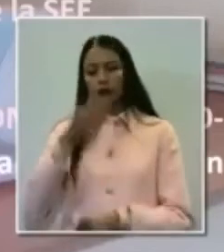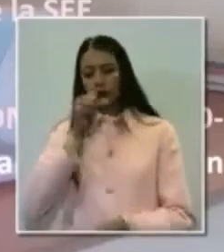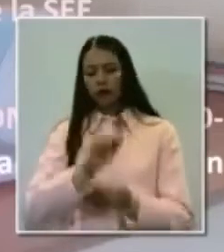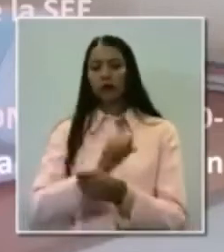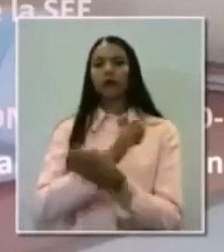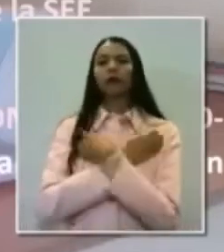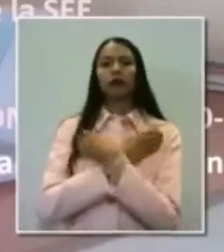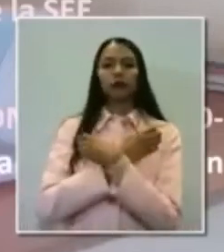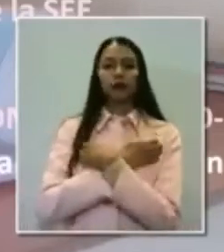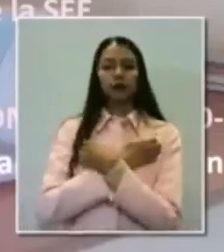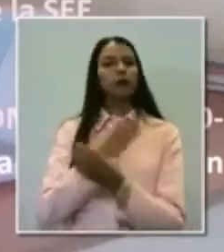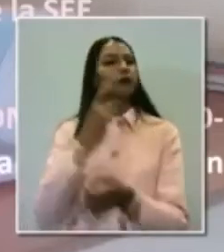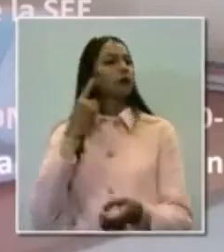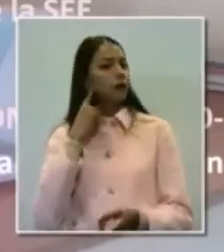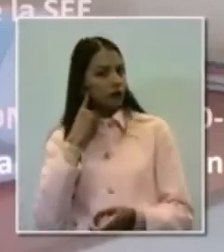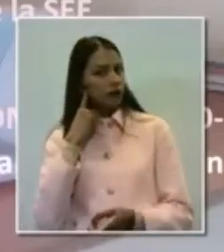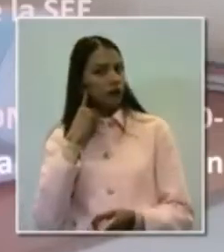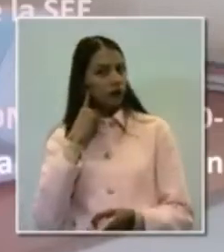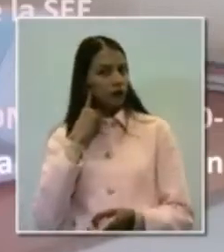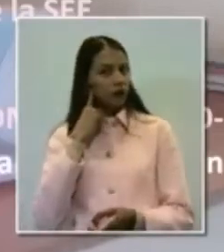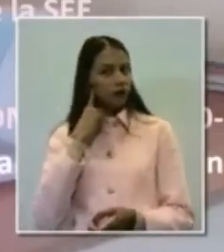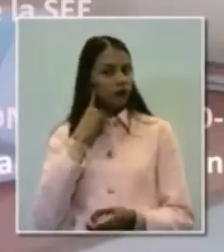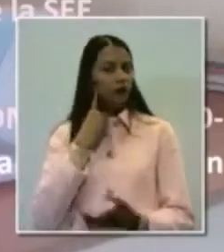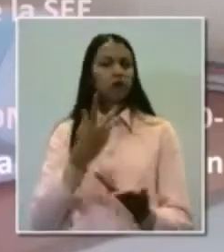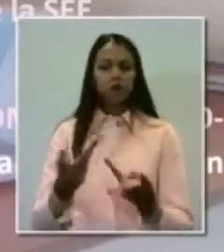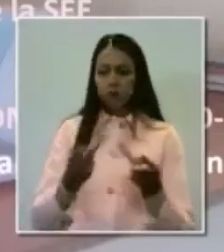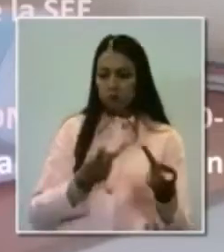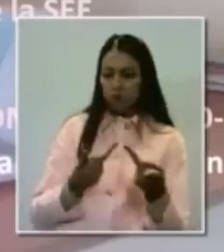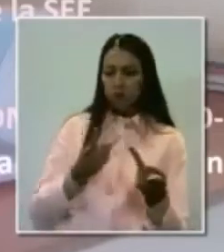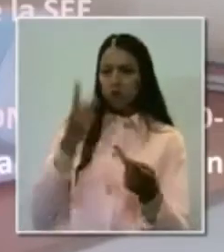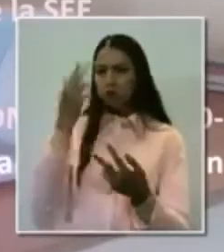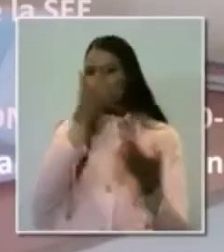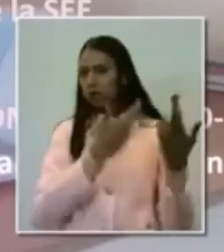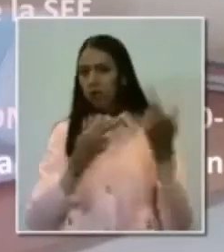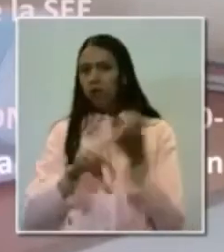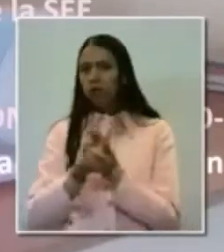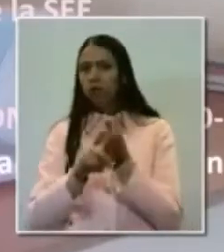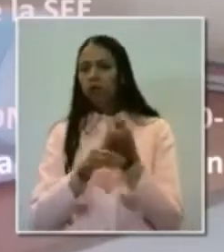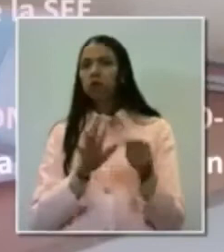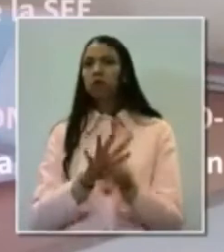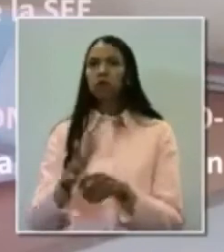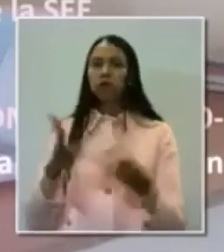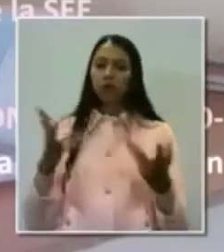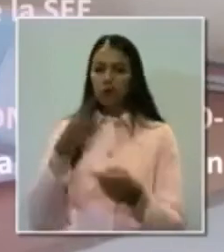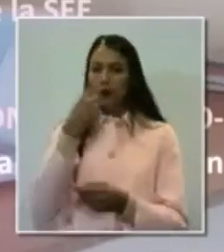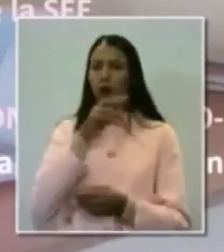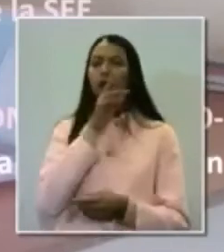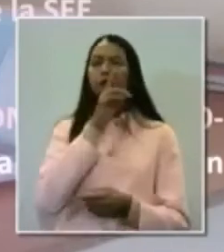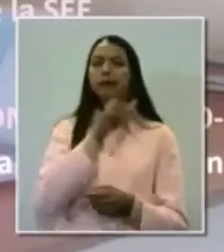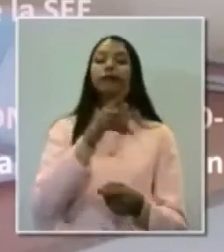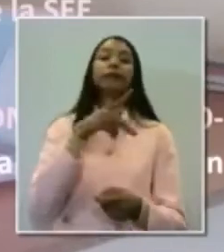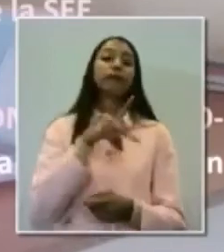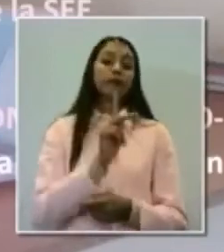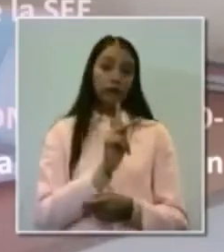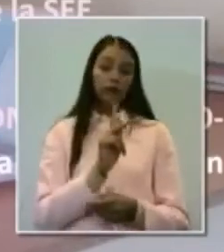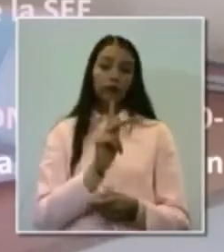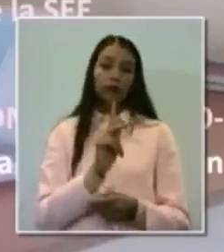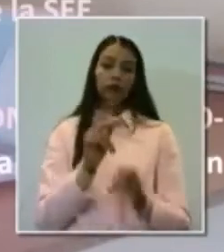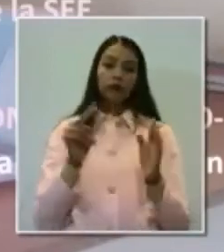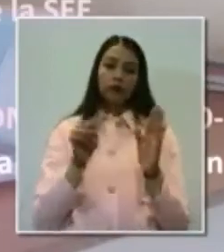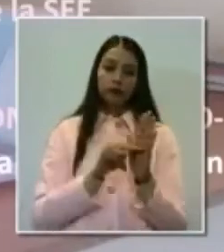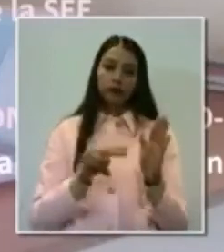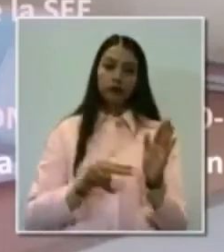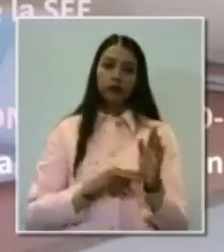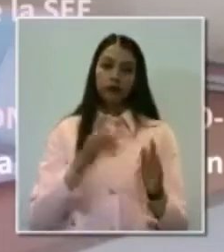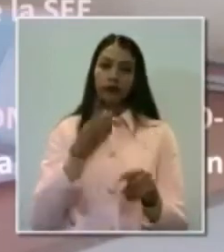Secretaría de Educación escuchamos, accionamos, analizamos el problema, ejecutamos para resolver, pero conforme a la norma.